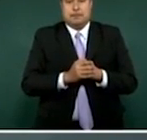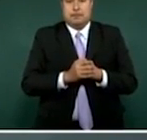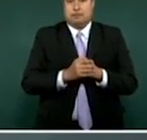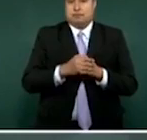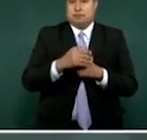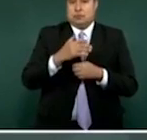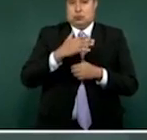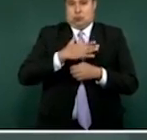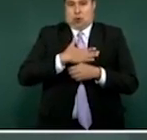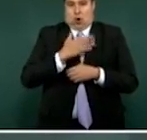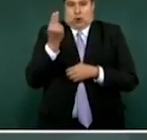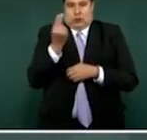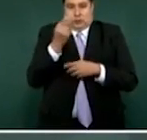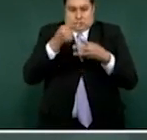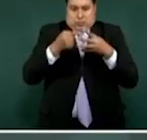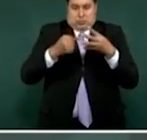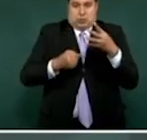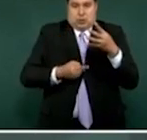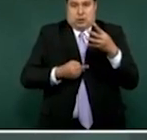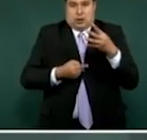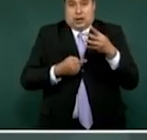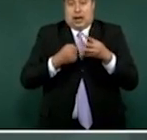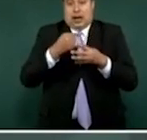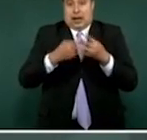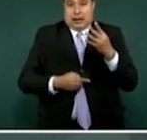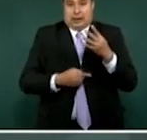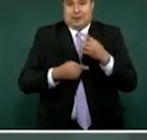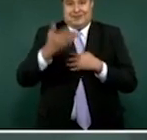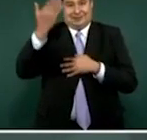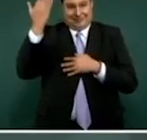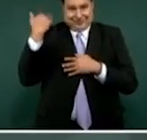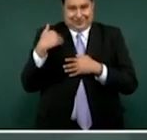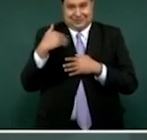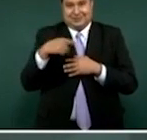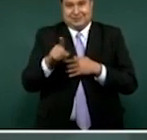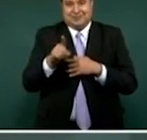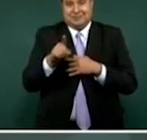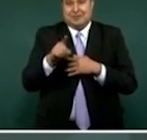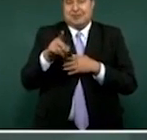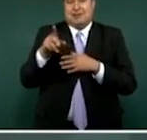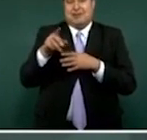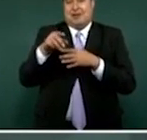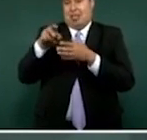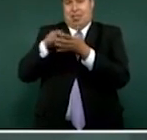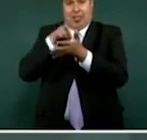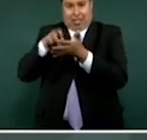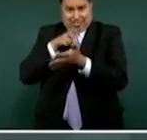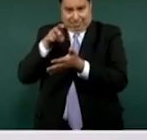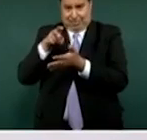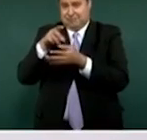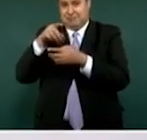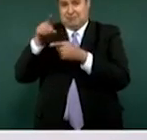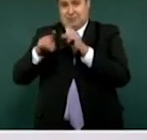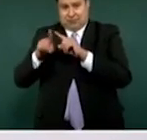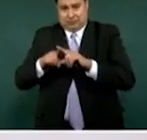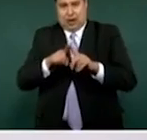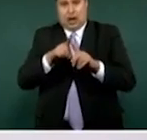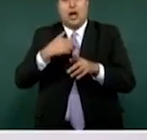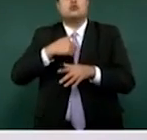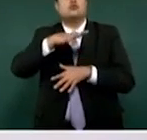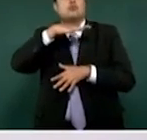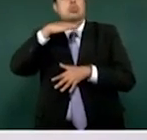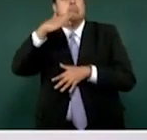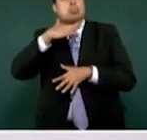nuestras necesidades. En esa agenda de las llamadas reformas estructurales no estaba el combate a la